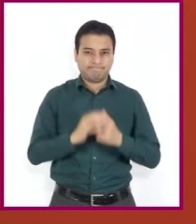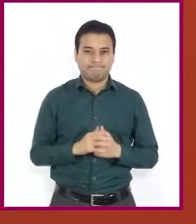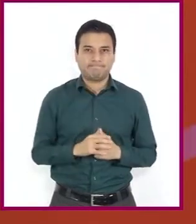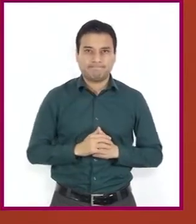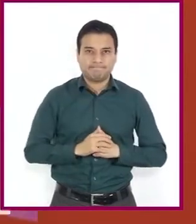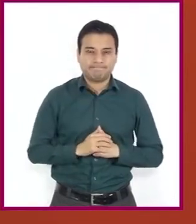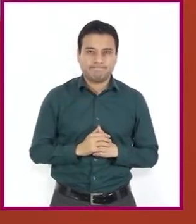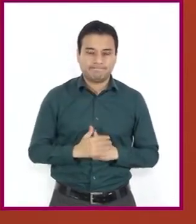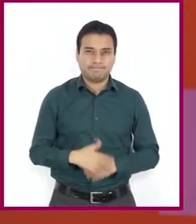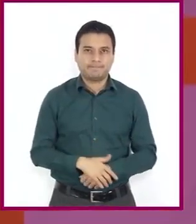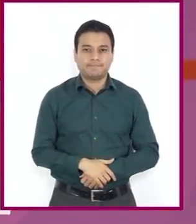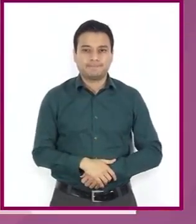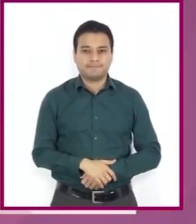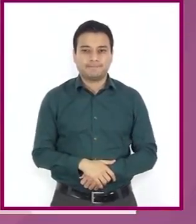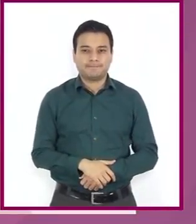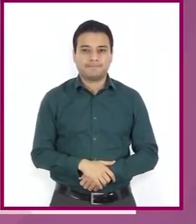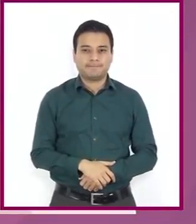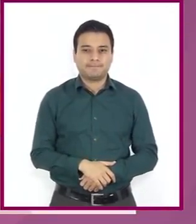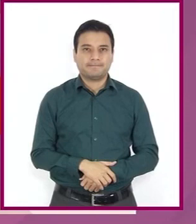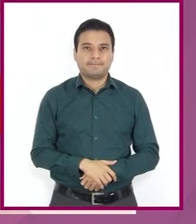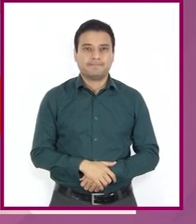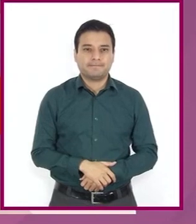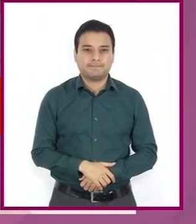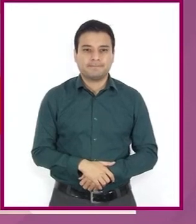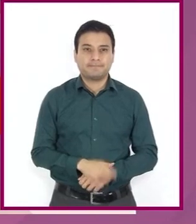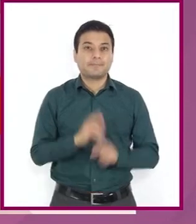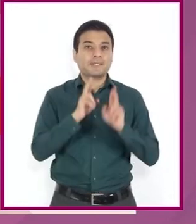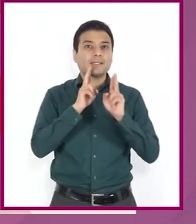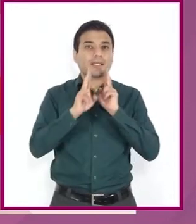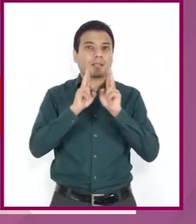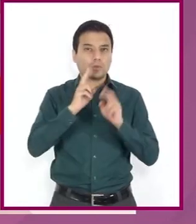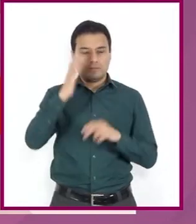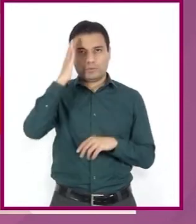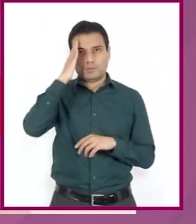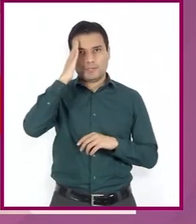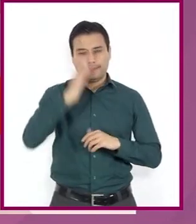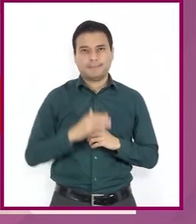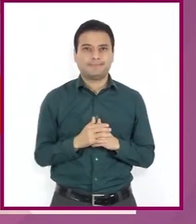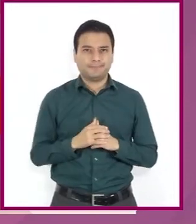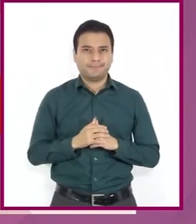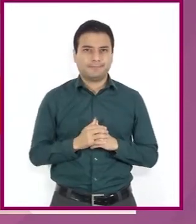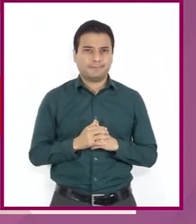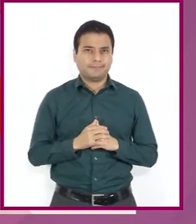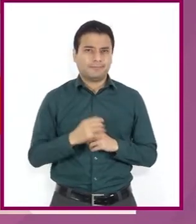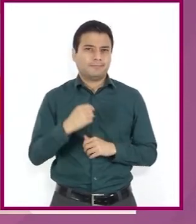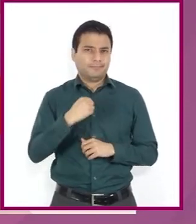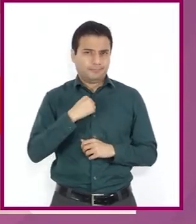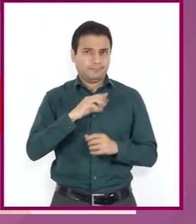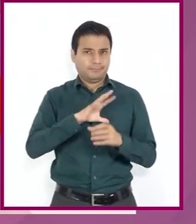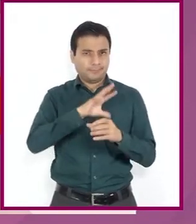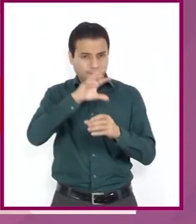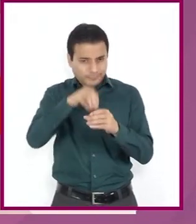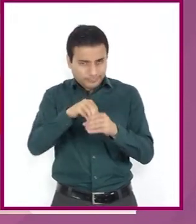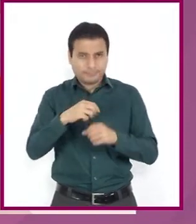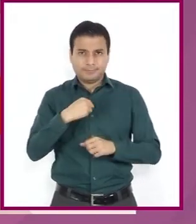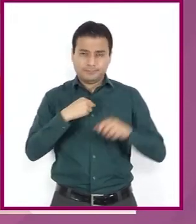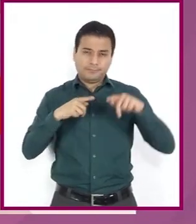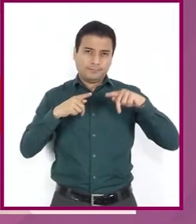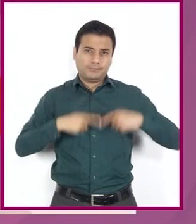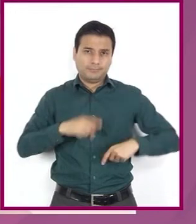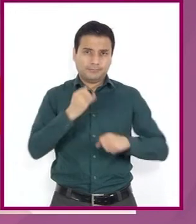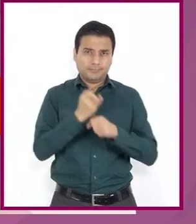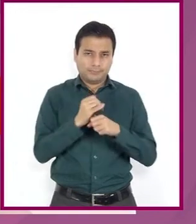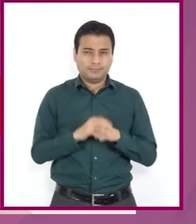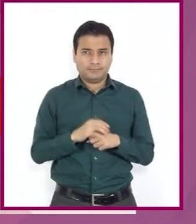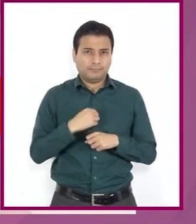historia. Comenzamos con el narrador protagonista. Participa como personaje central en la historia.